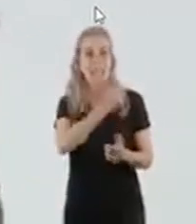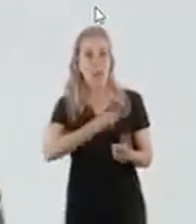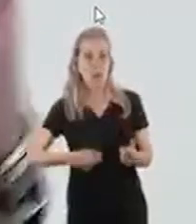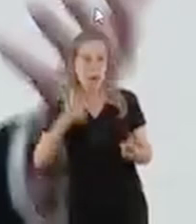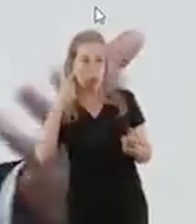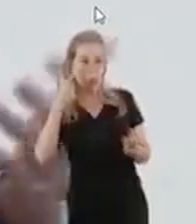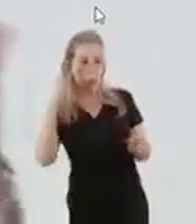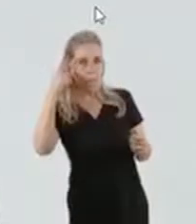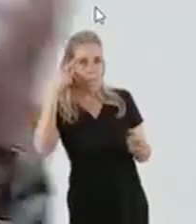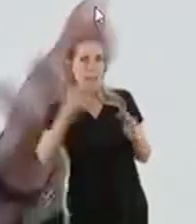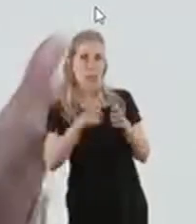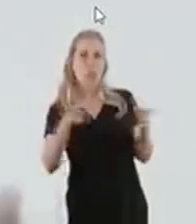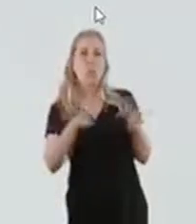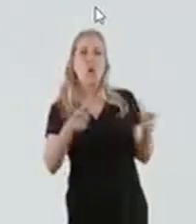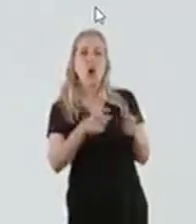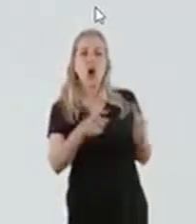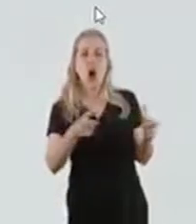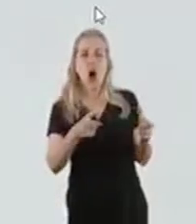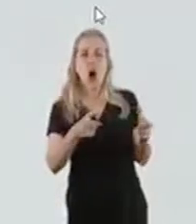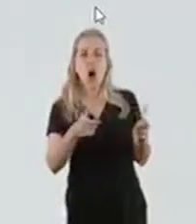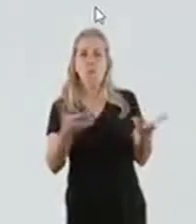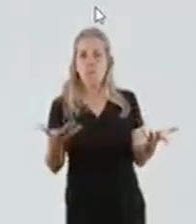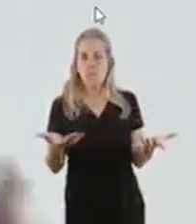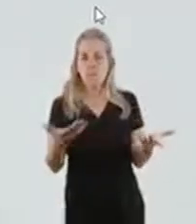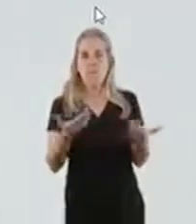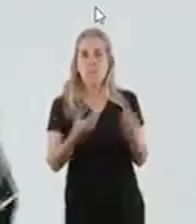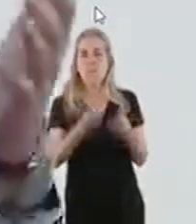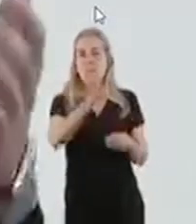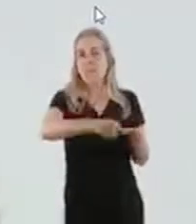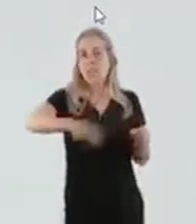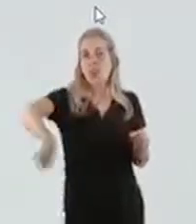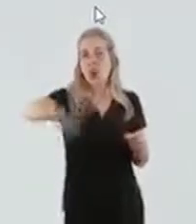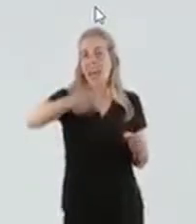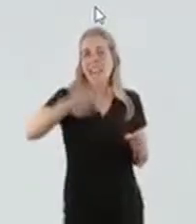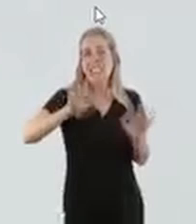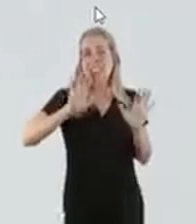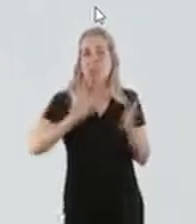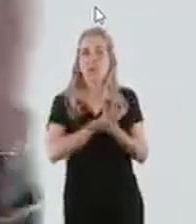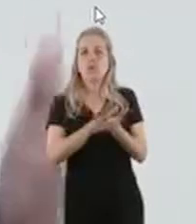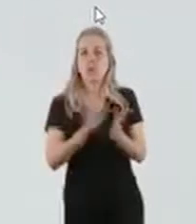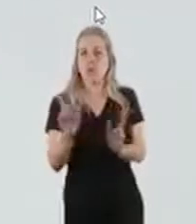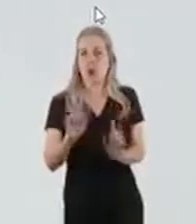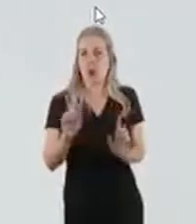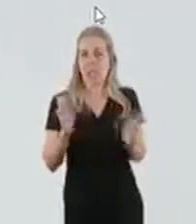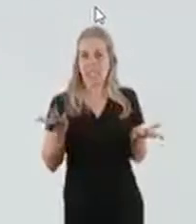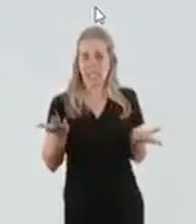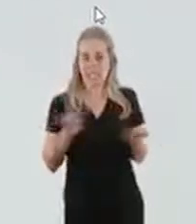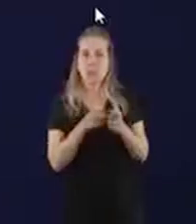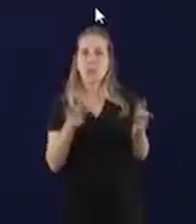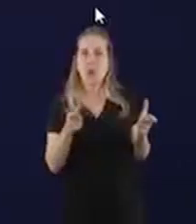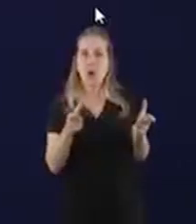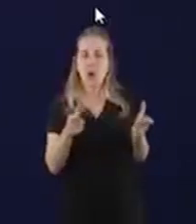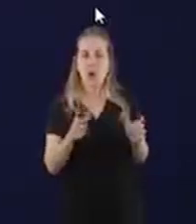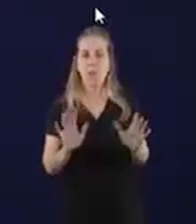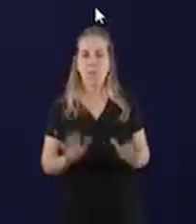que muchos inversores dicen que no es una solución que podría funcionar en este momento con la clima financiera